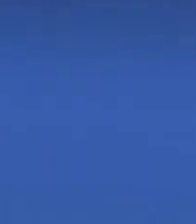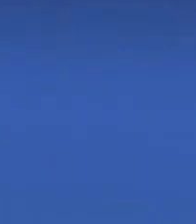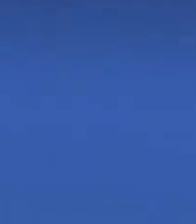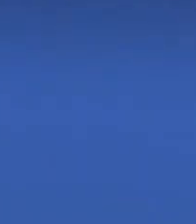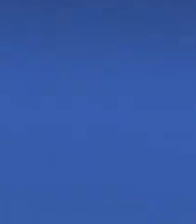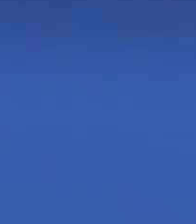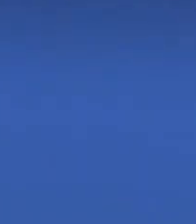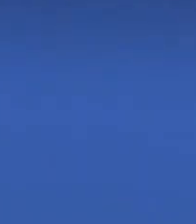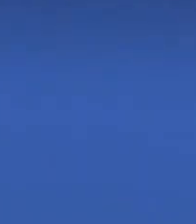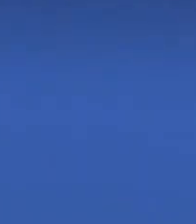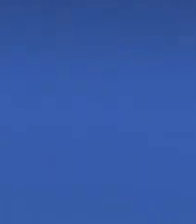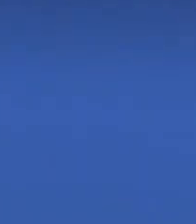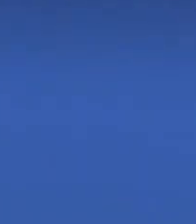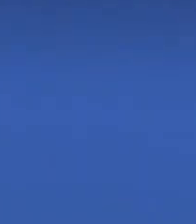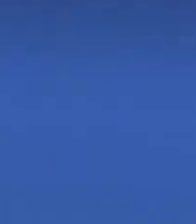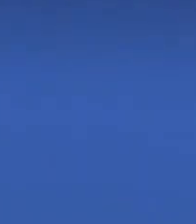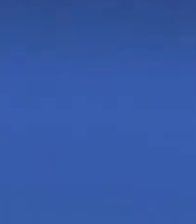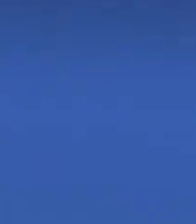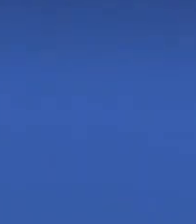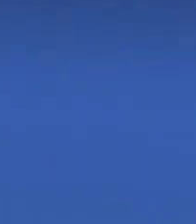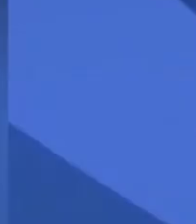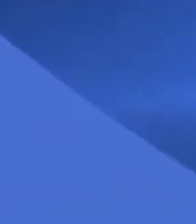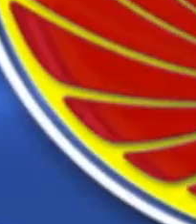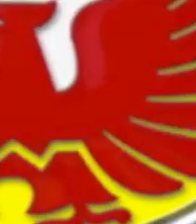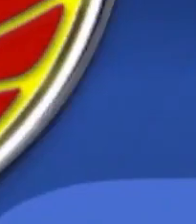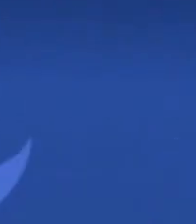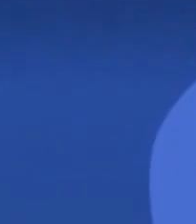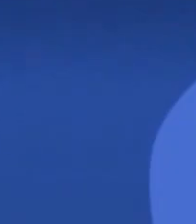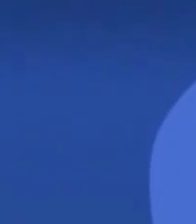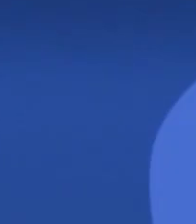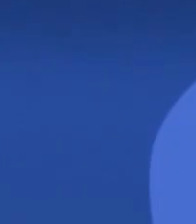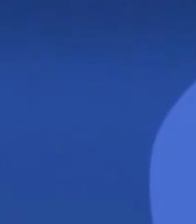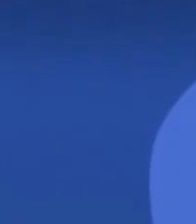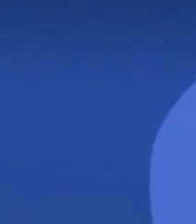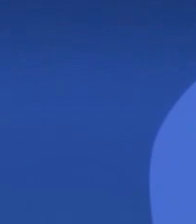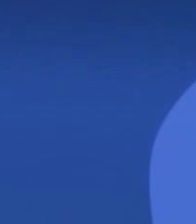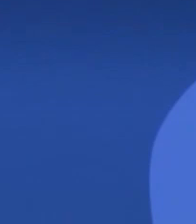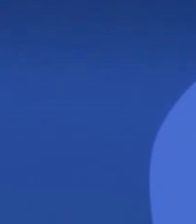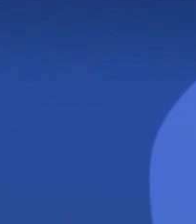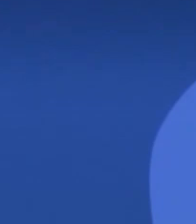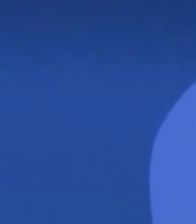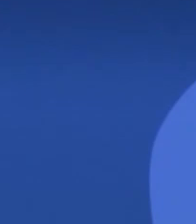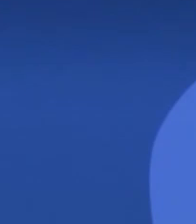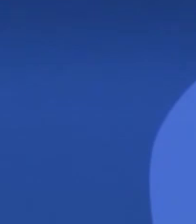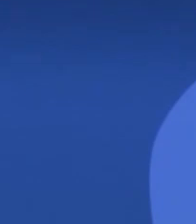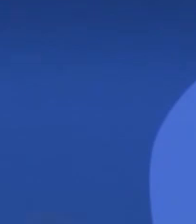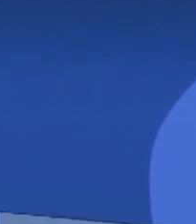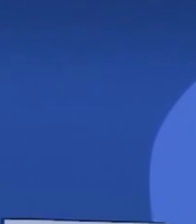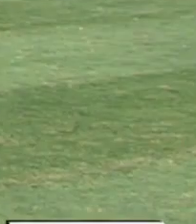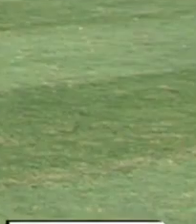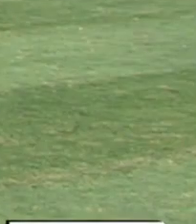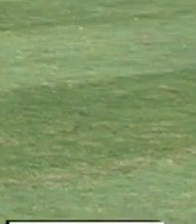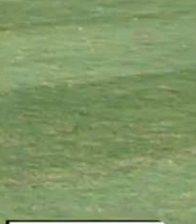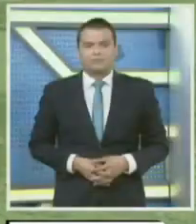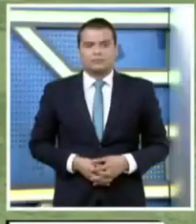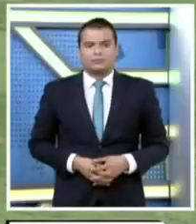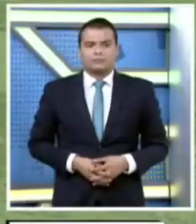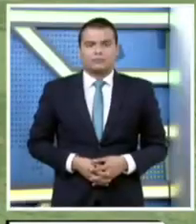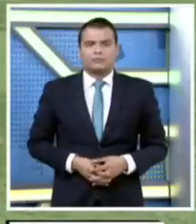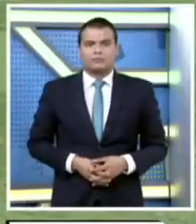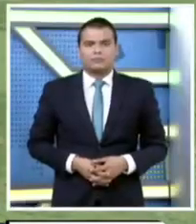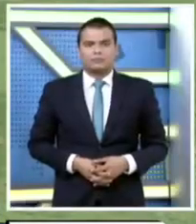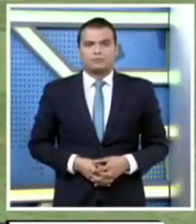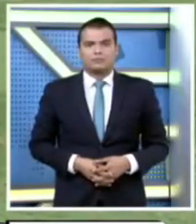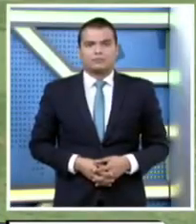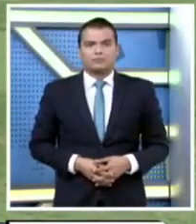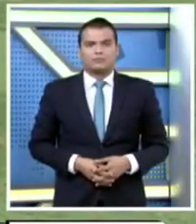Tomémonos un tinto, seamos amigos. Café Águila Roja, calidad certificada. Los